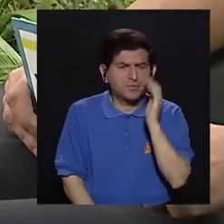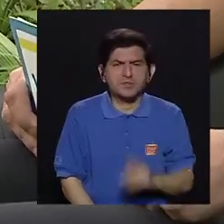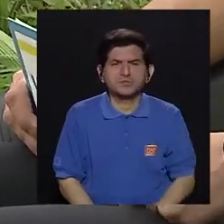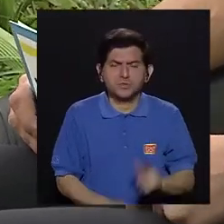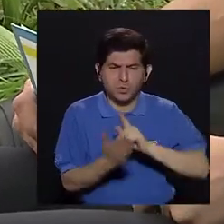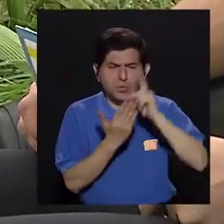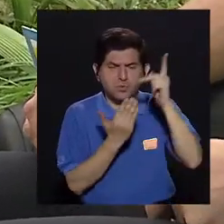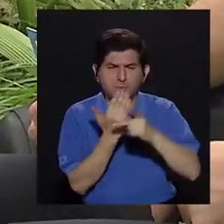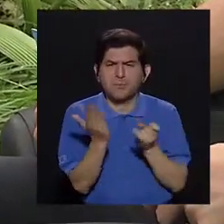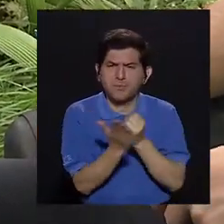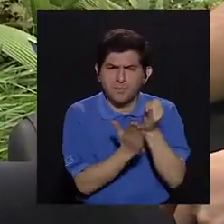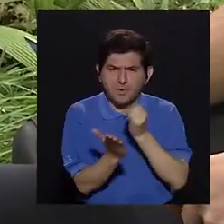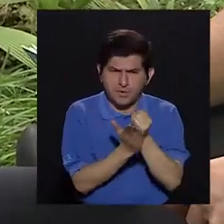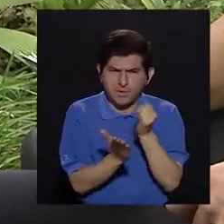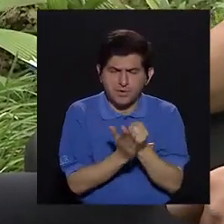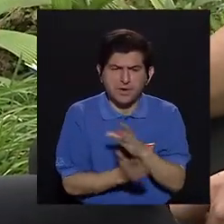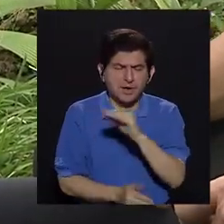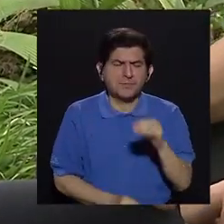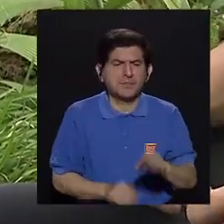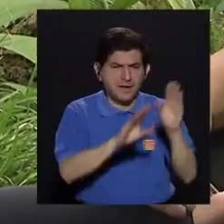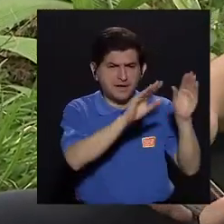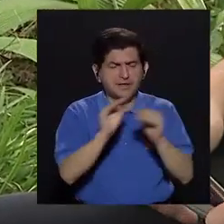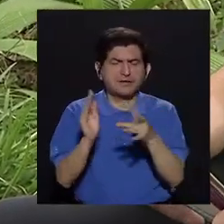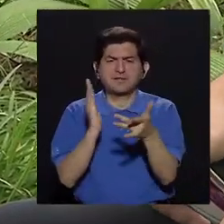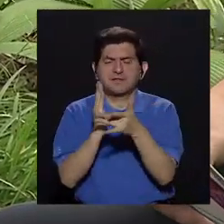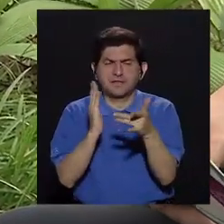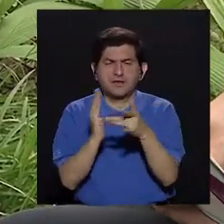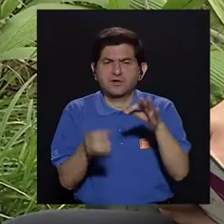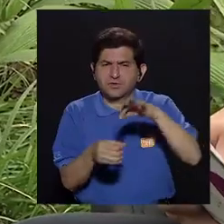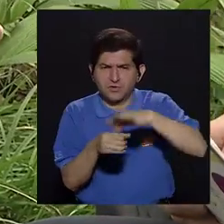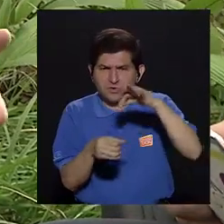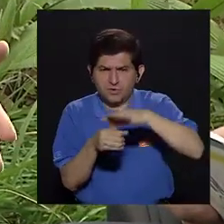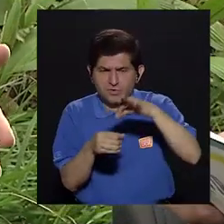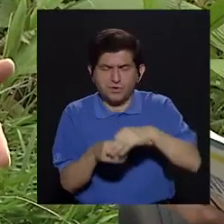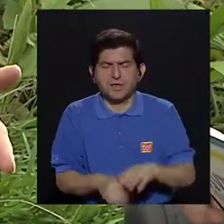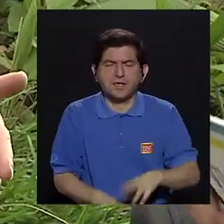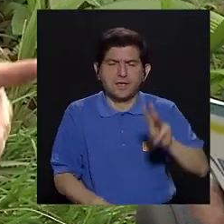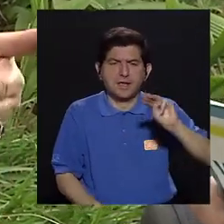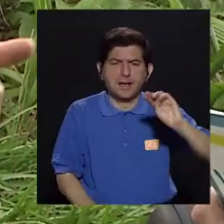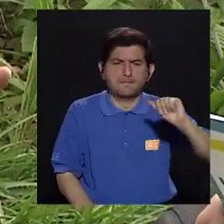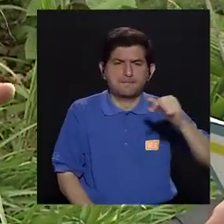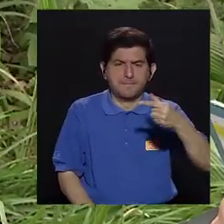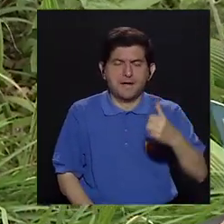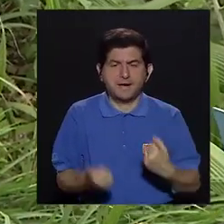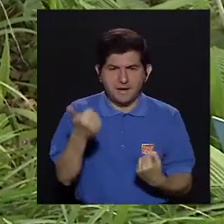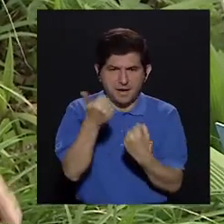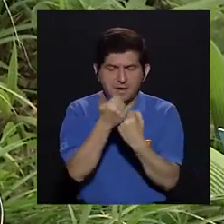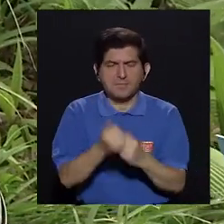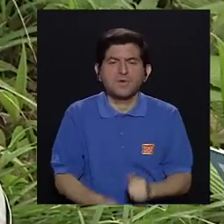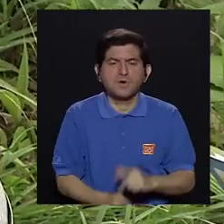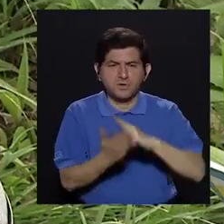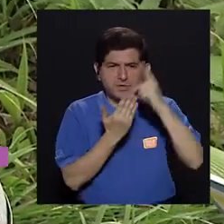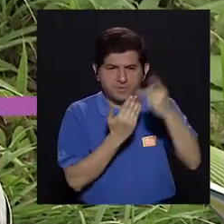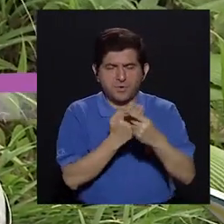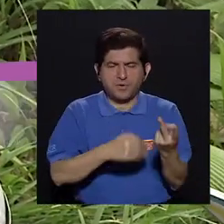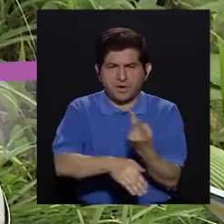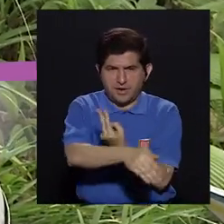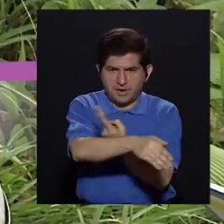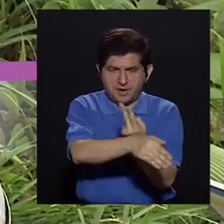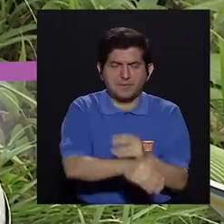de un programa de investigación y transferencia de tecnología agropecuaria que hay en el MAG, con mucho apoyo del programa de